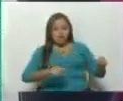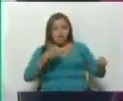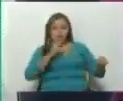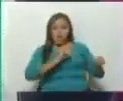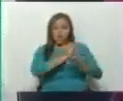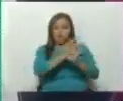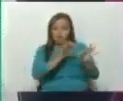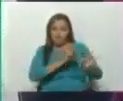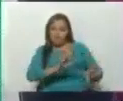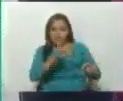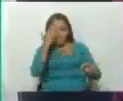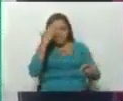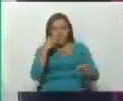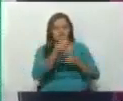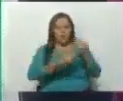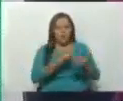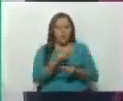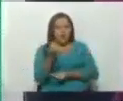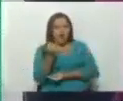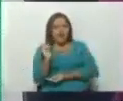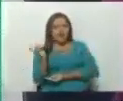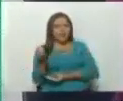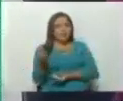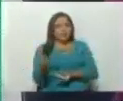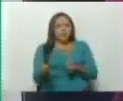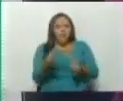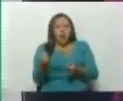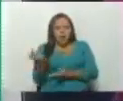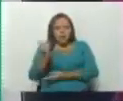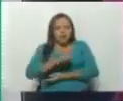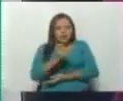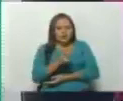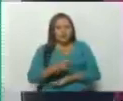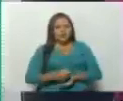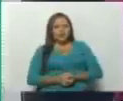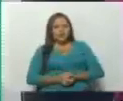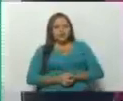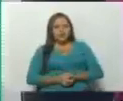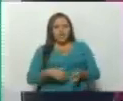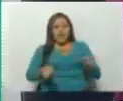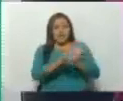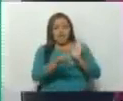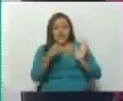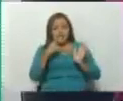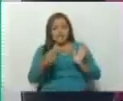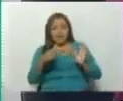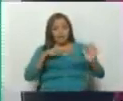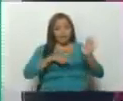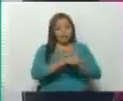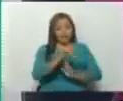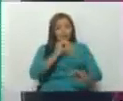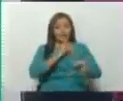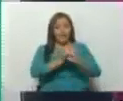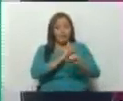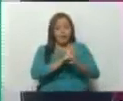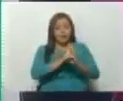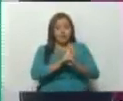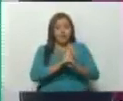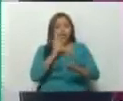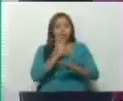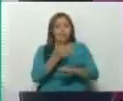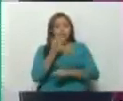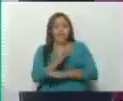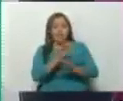poder saber cuáles son las necesidades. La ley establece que el acceso a la información, bueno, se tiene que